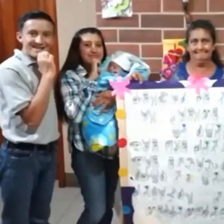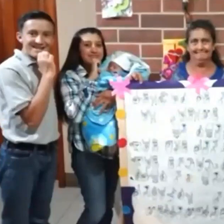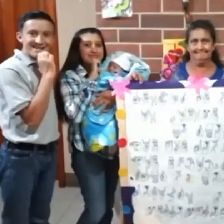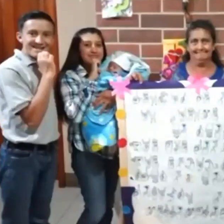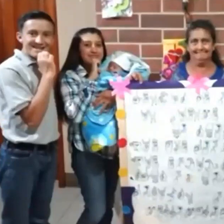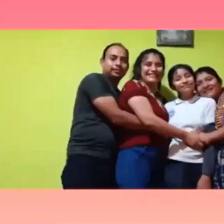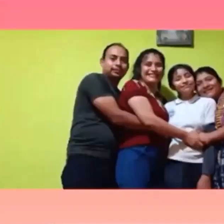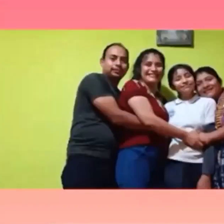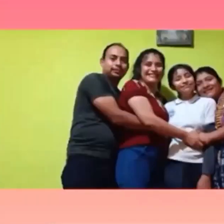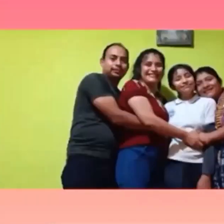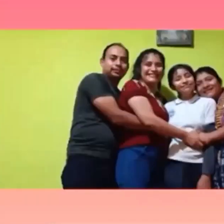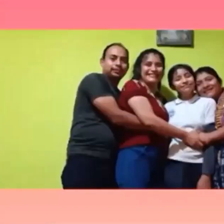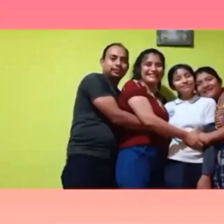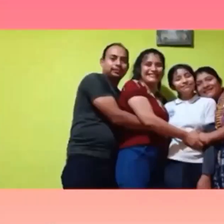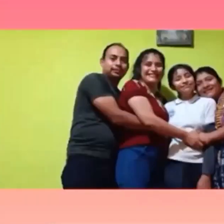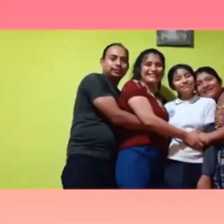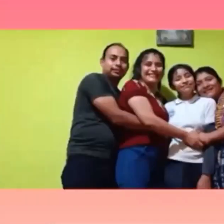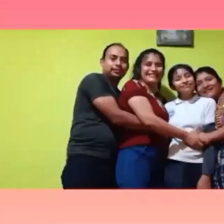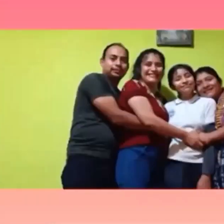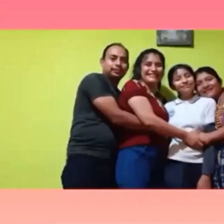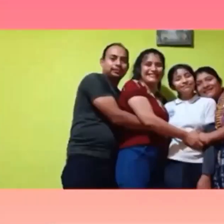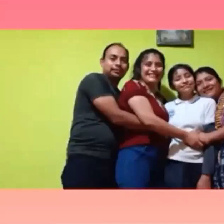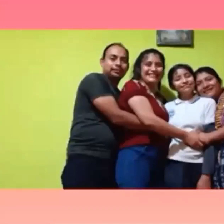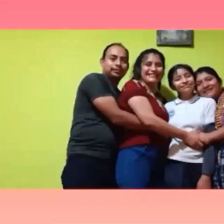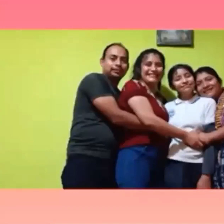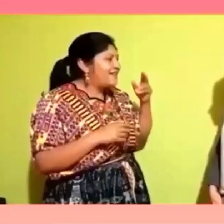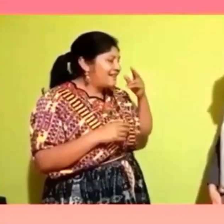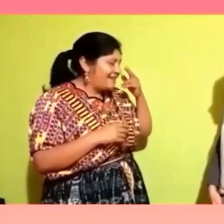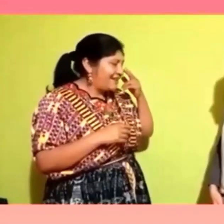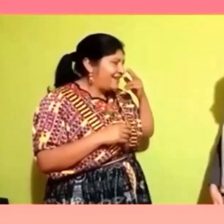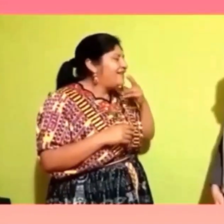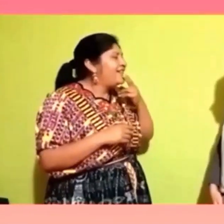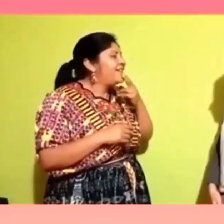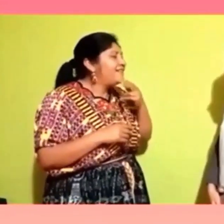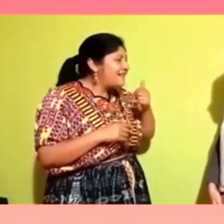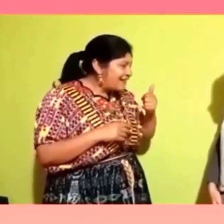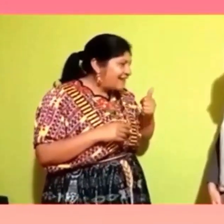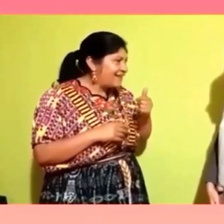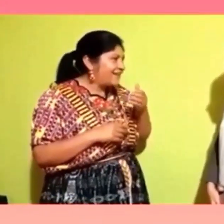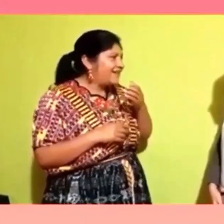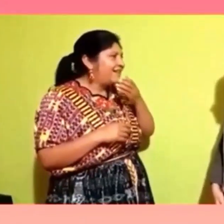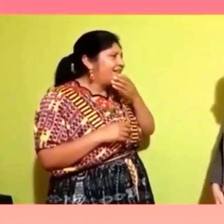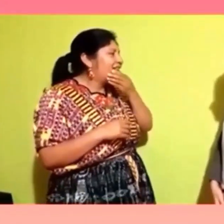trabajador y aparece una fotografía. Eres muy creativa y aparece una fotografía. Hija, que